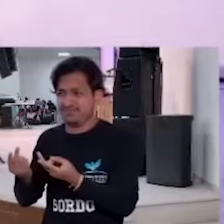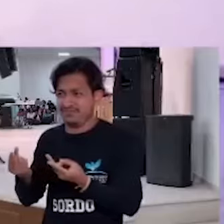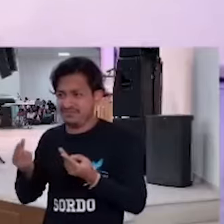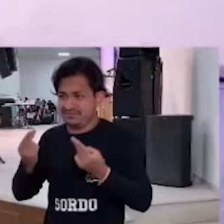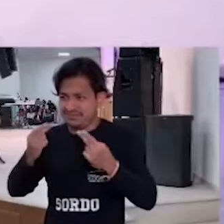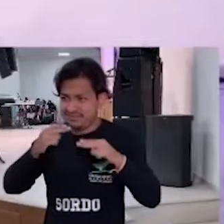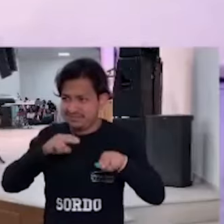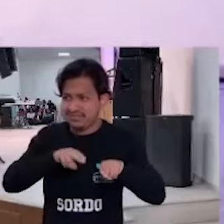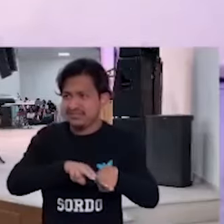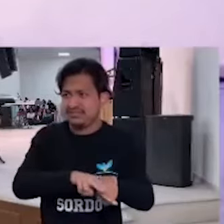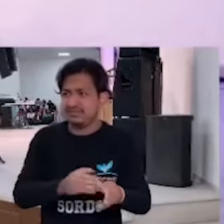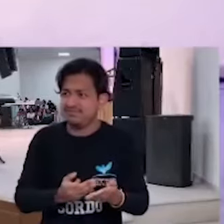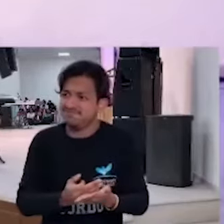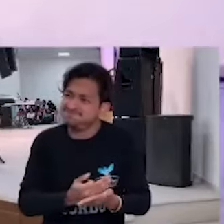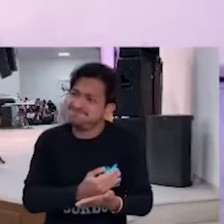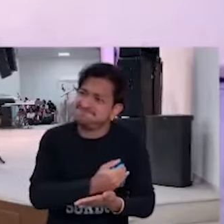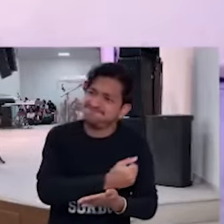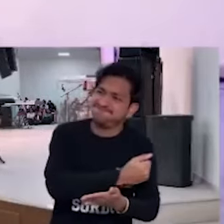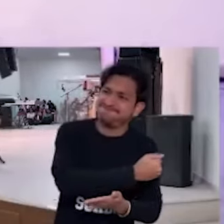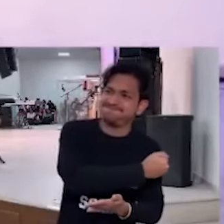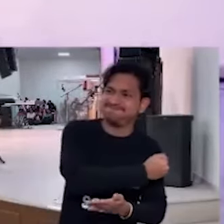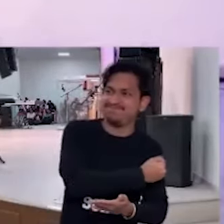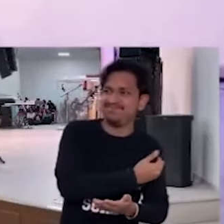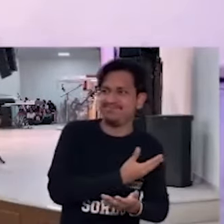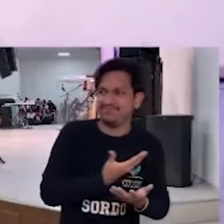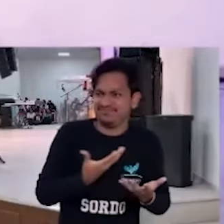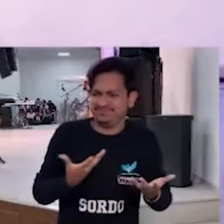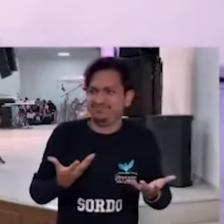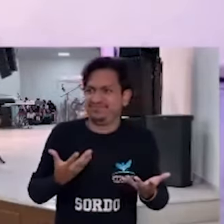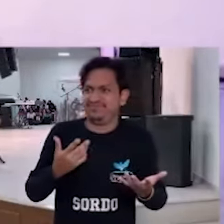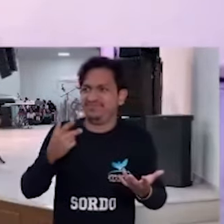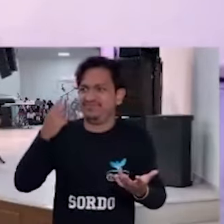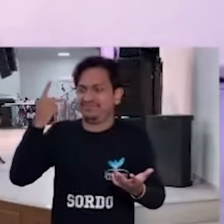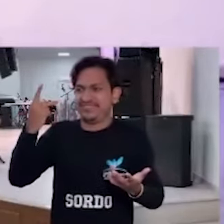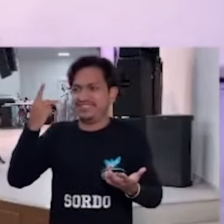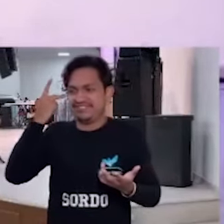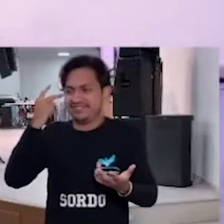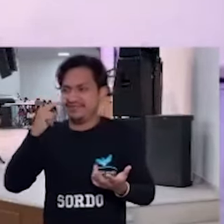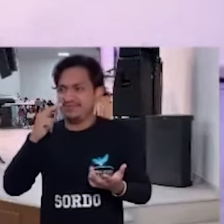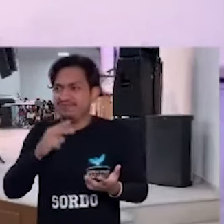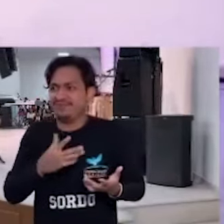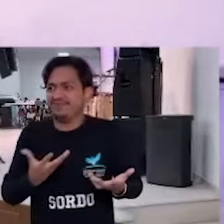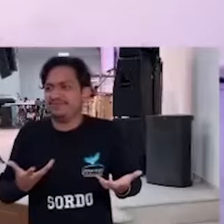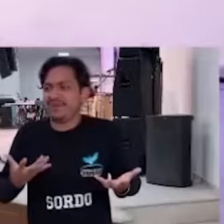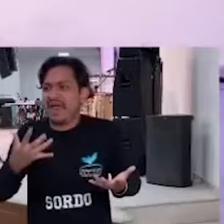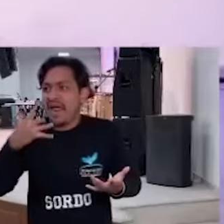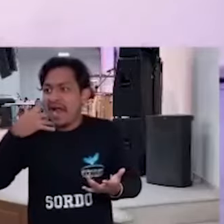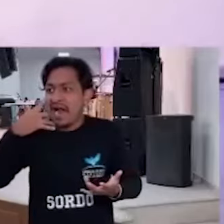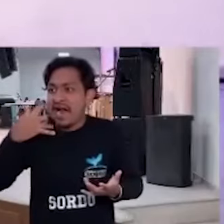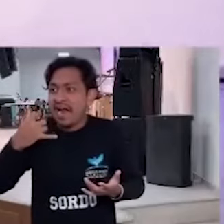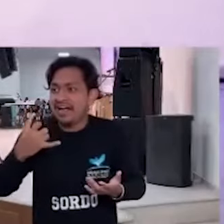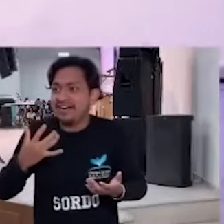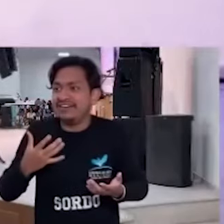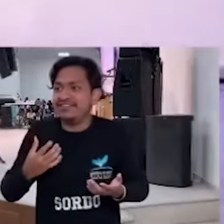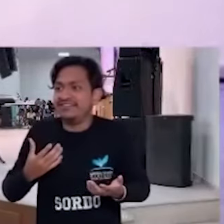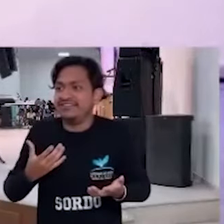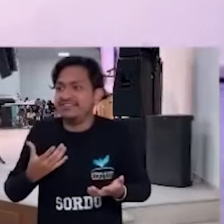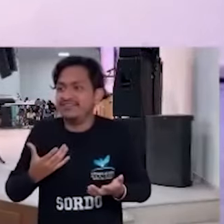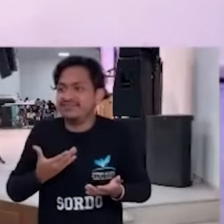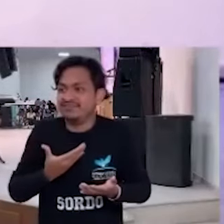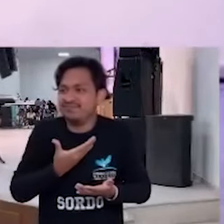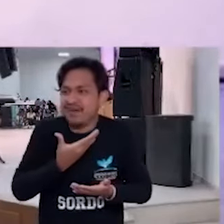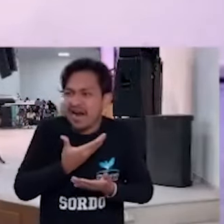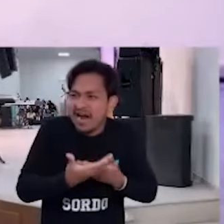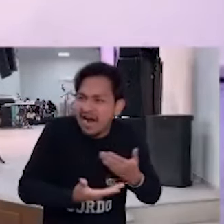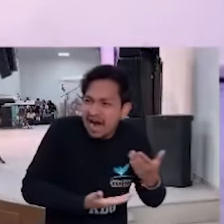Ahora, cuando hay poca comunicación entre esposos, es muy fácil que se abra la puerta para